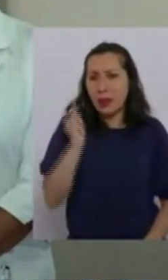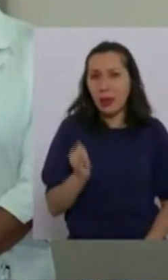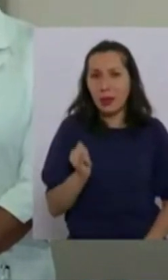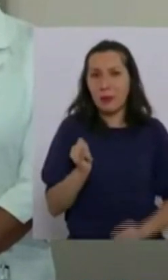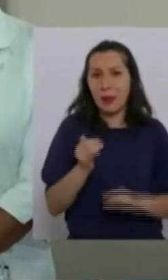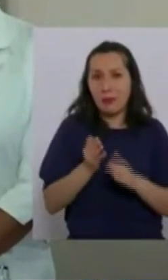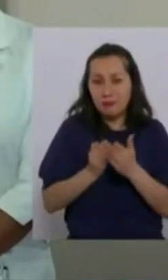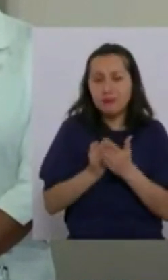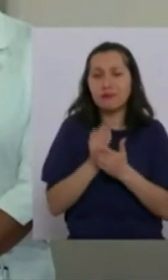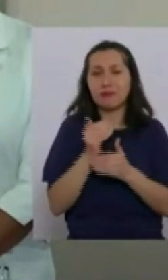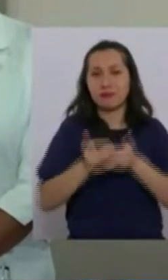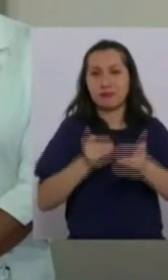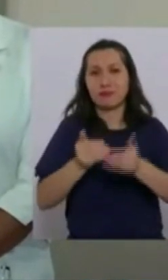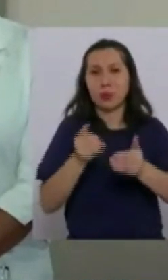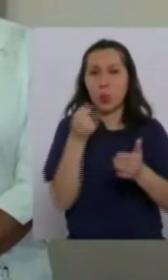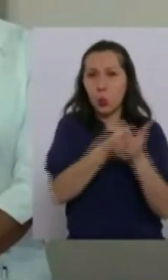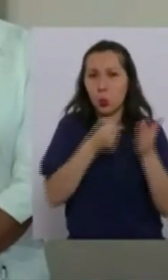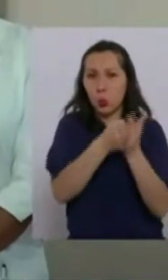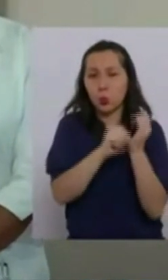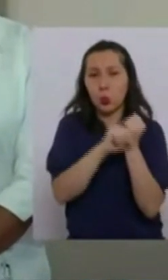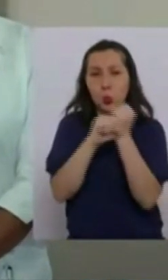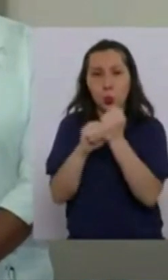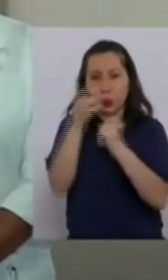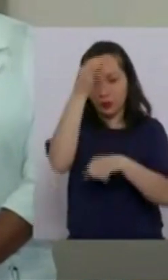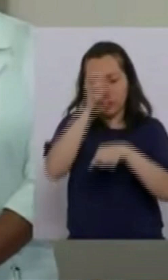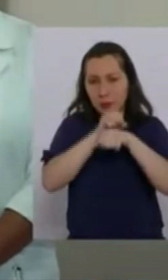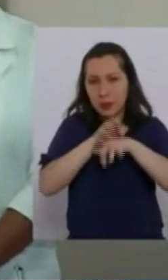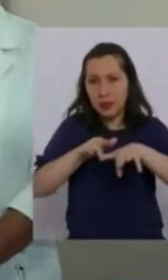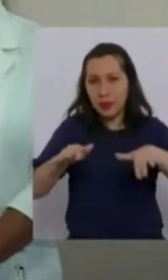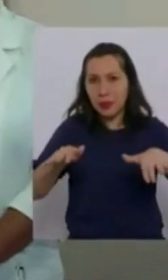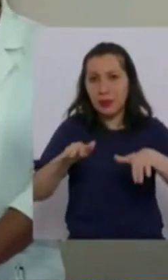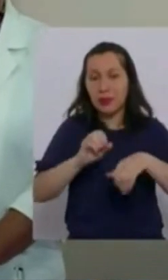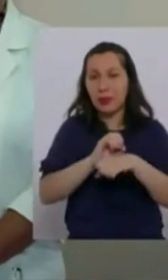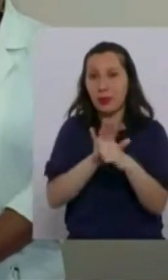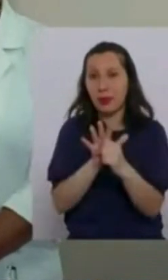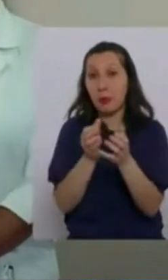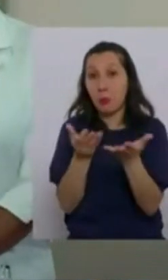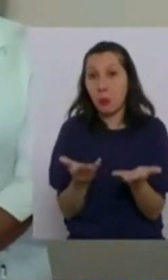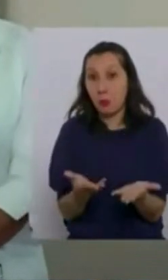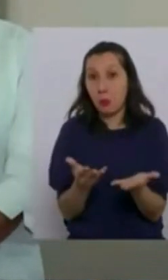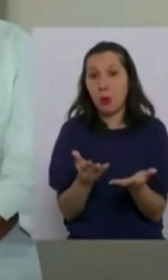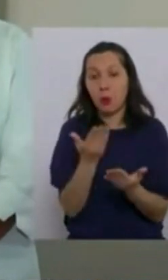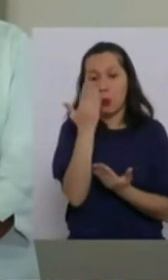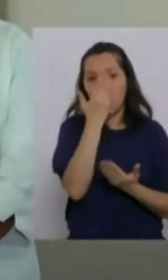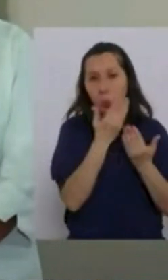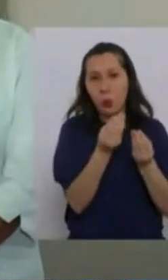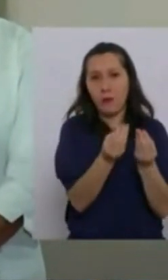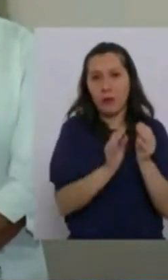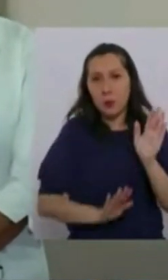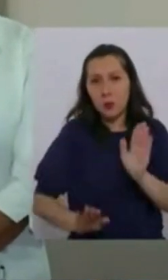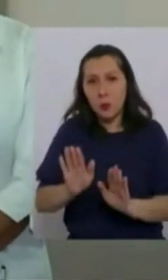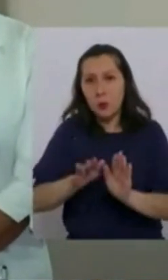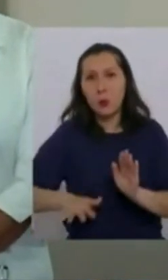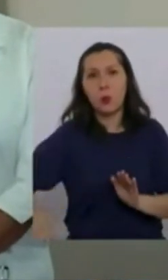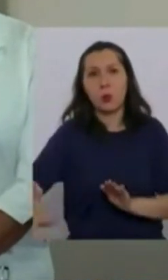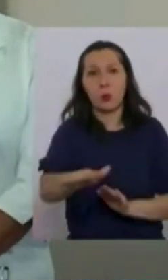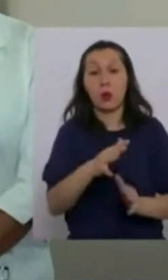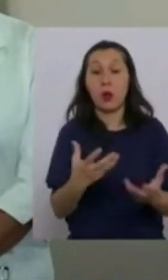la pandemia y por eso hemos podido proteger bien a la población, que es la responsabilidad que tiene un presidente y un